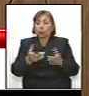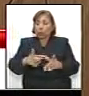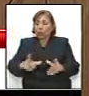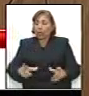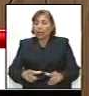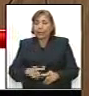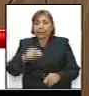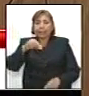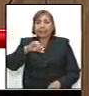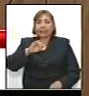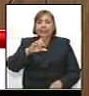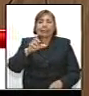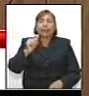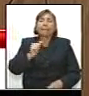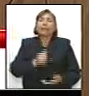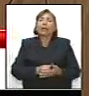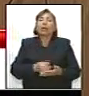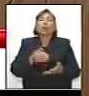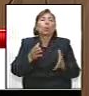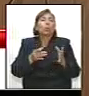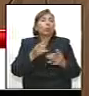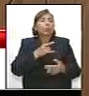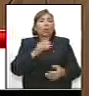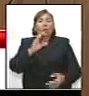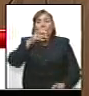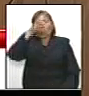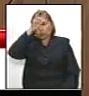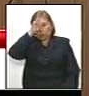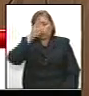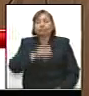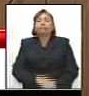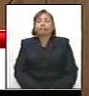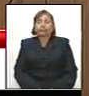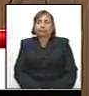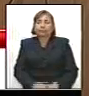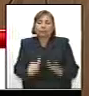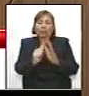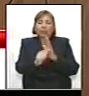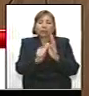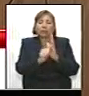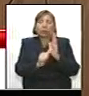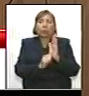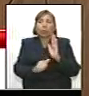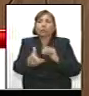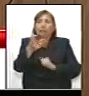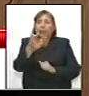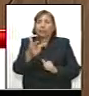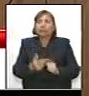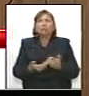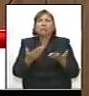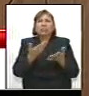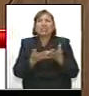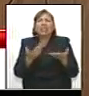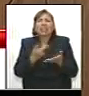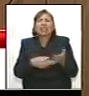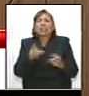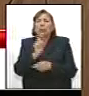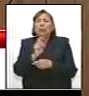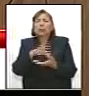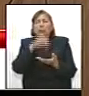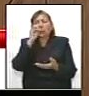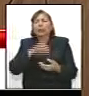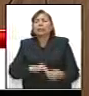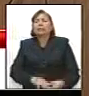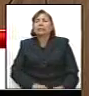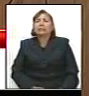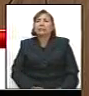de Quillabamba, provincia de la Convención, departamento de Cusco. Artículo 3, carreras profesionales. La Universidad Nacional